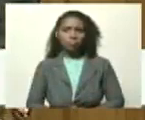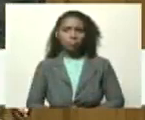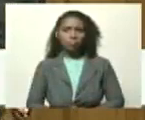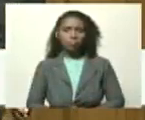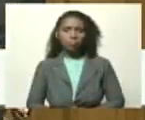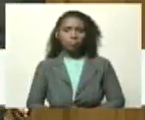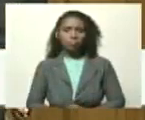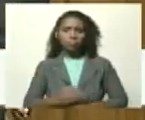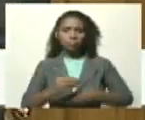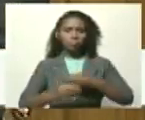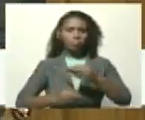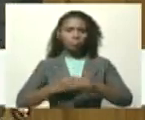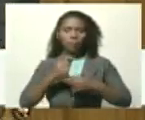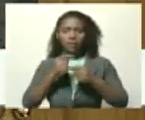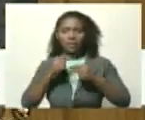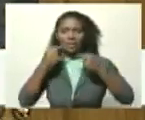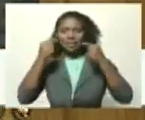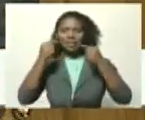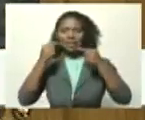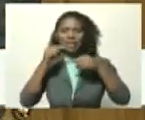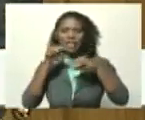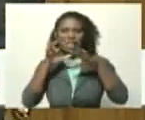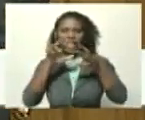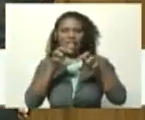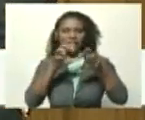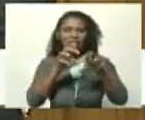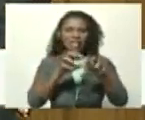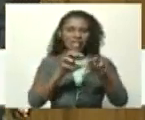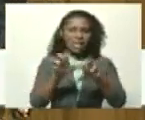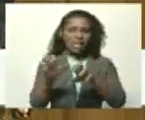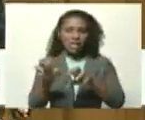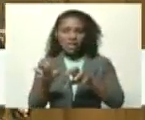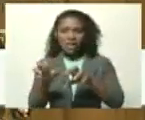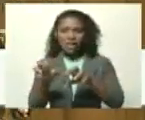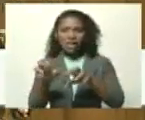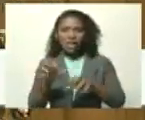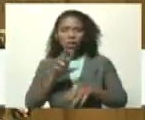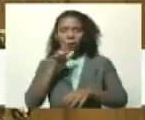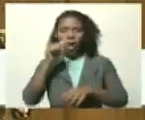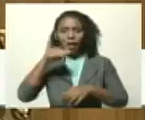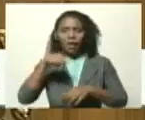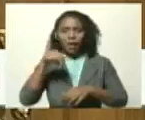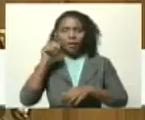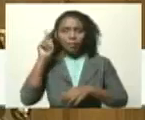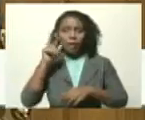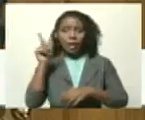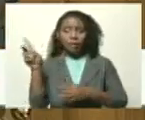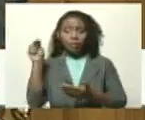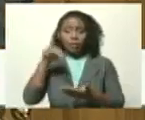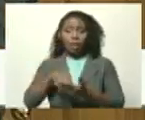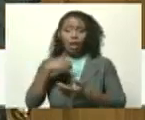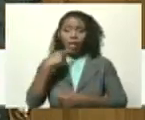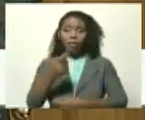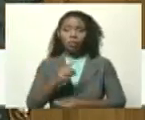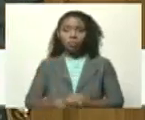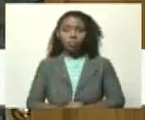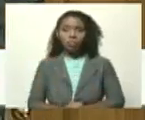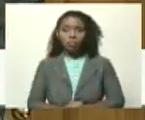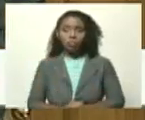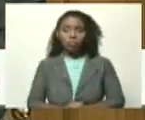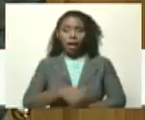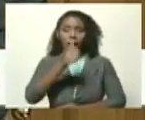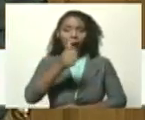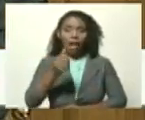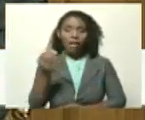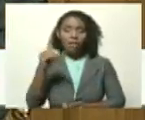campeaba la sonrisa de las hienas en este Parlamento, Earle se paró aquí y les dijo, cada